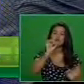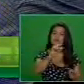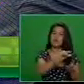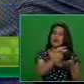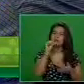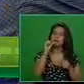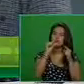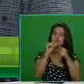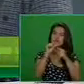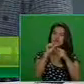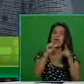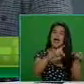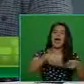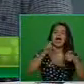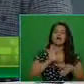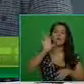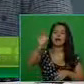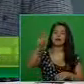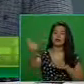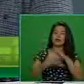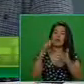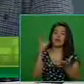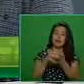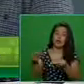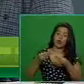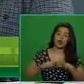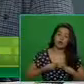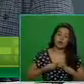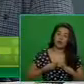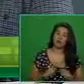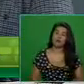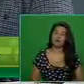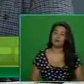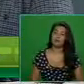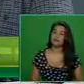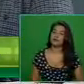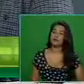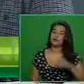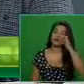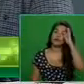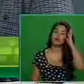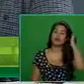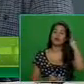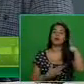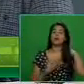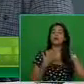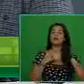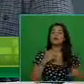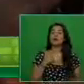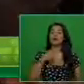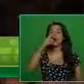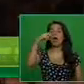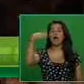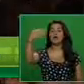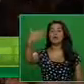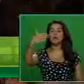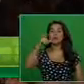provee Agropatria, que son instituciones del Estado. Y nuestro gran reto